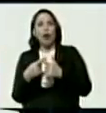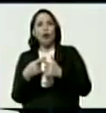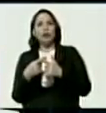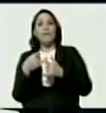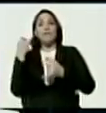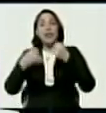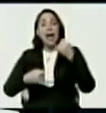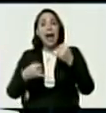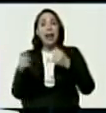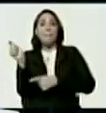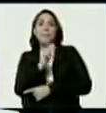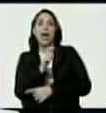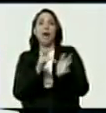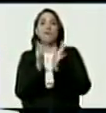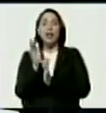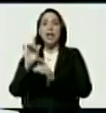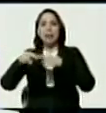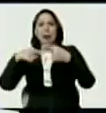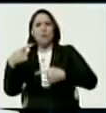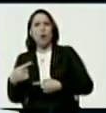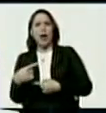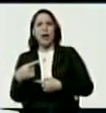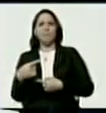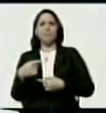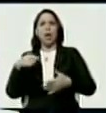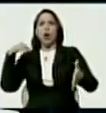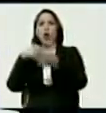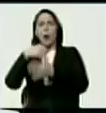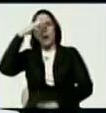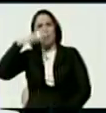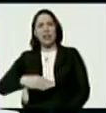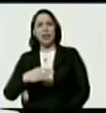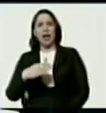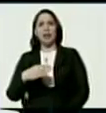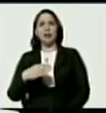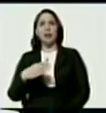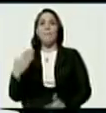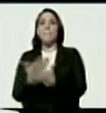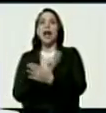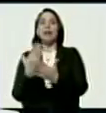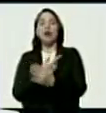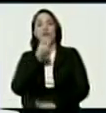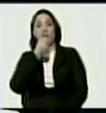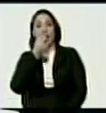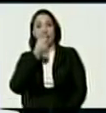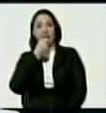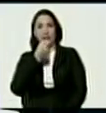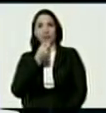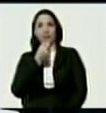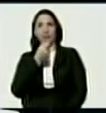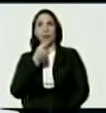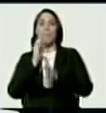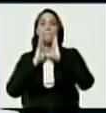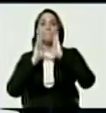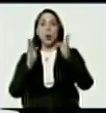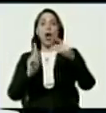abril, después de el malhadado golpe militar de los plátanos verdes en el distribuidor Altamira,